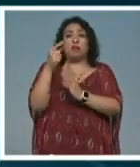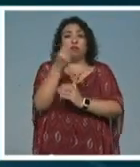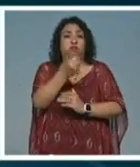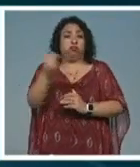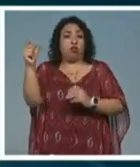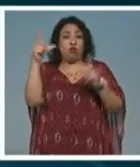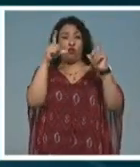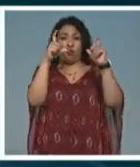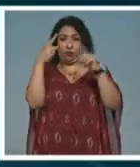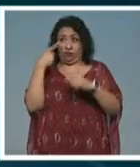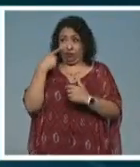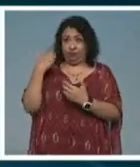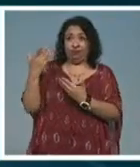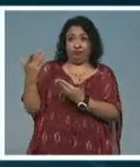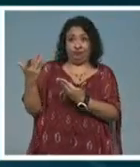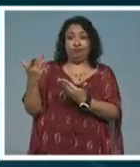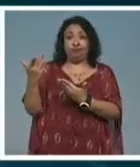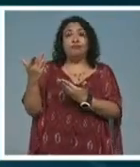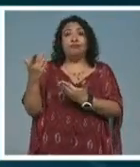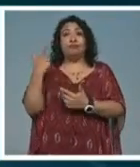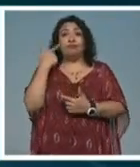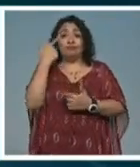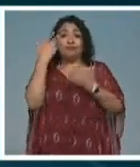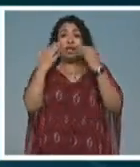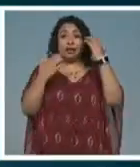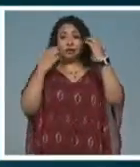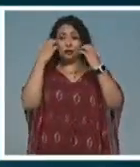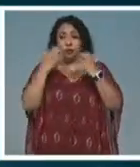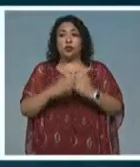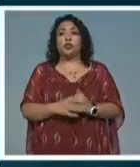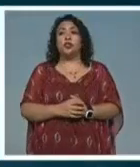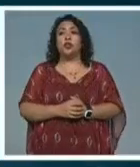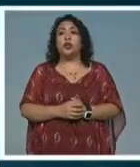talentosa, como podemos ver o podrán ver en esta muestra.